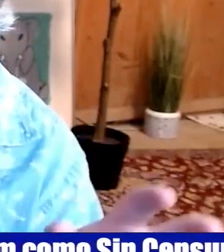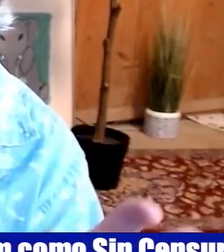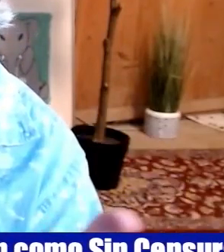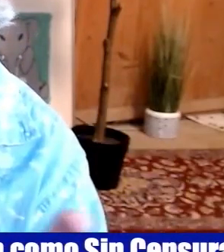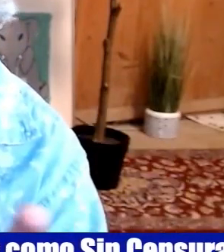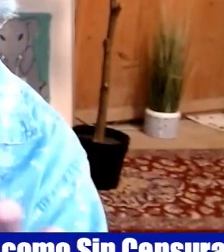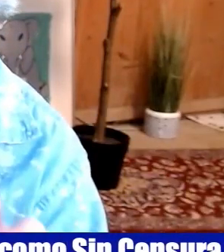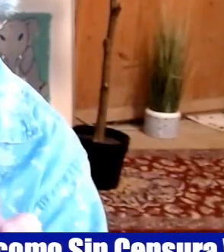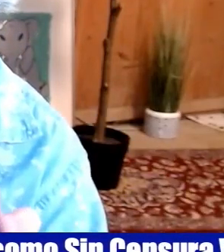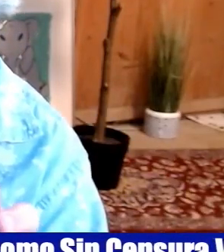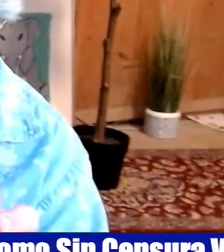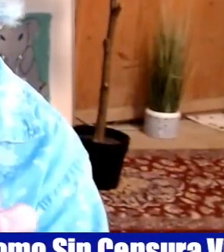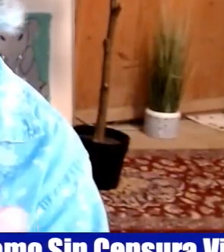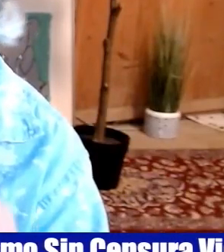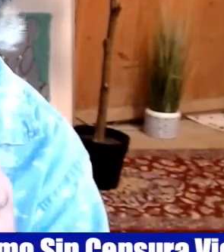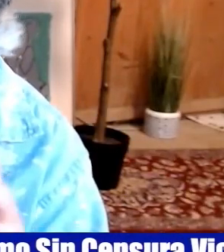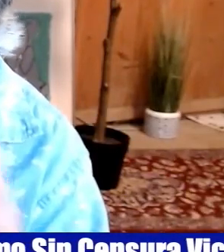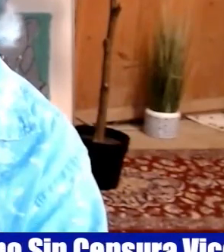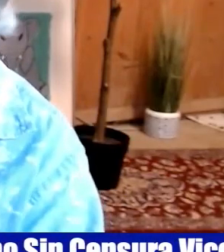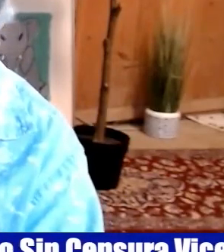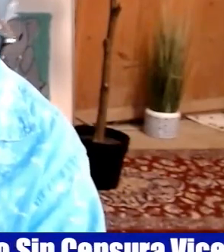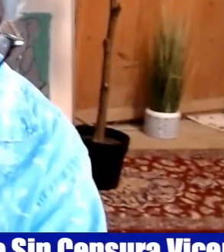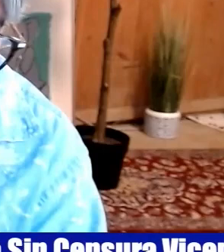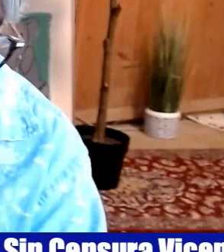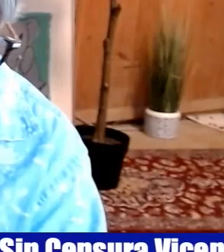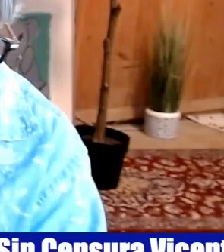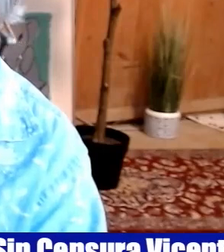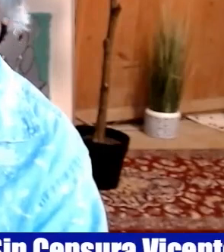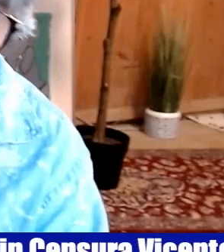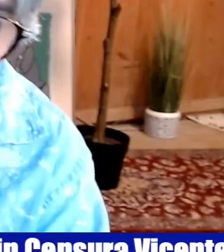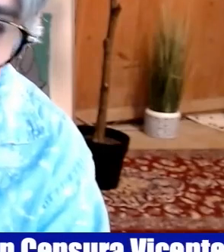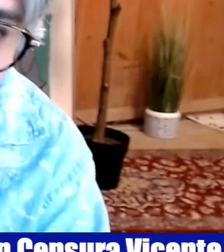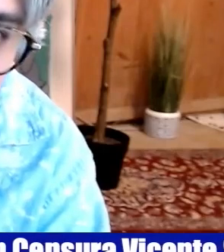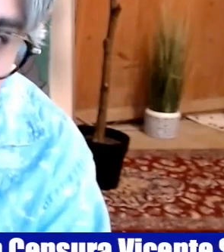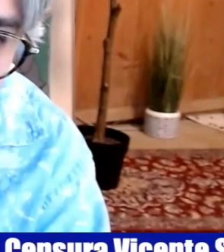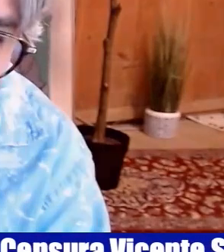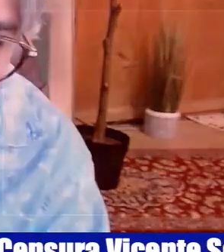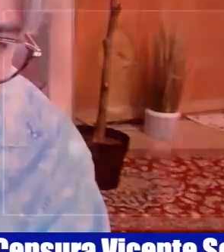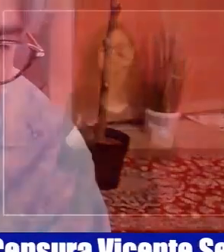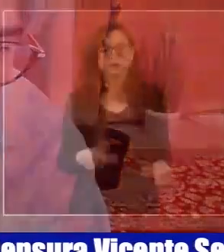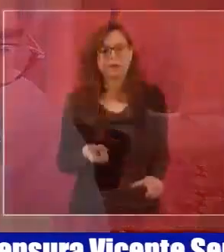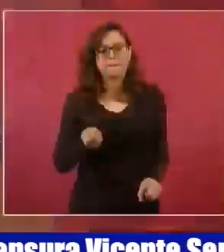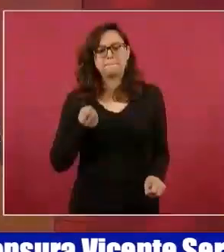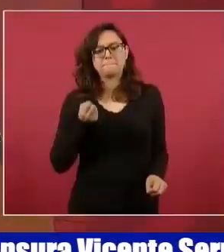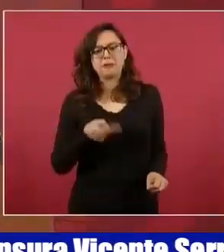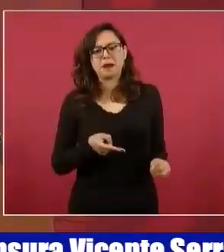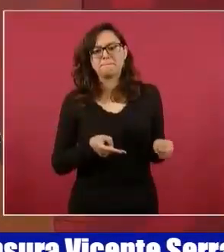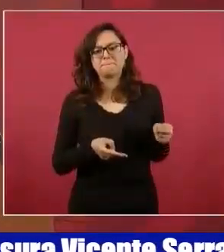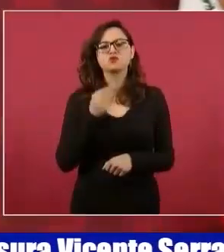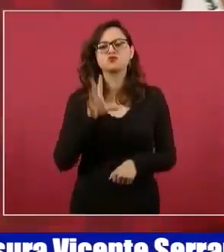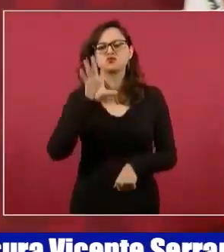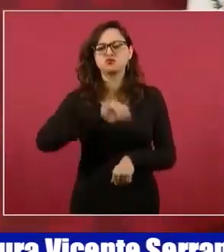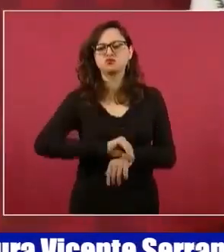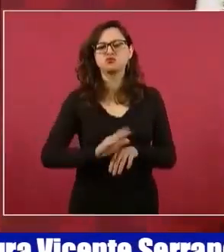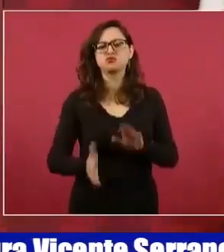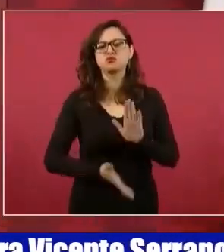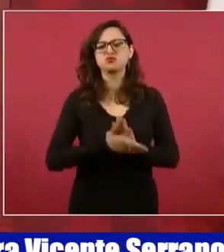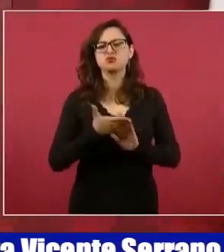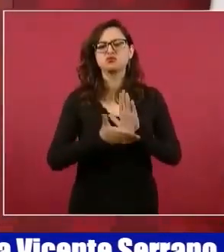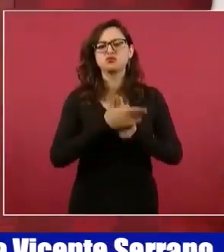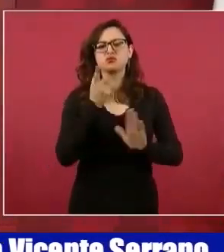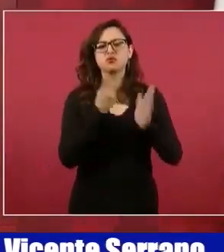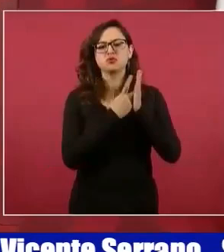del presidente López Obrador, estableciendo ese reconocimiento que tiene por parte del pueblo de México. Hoy